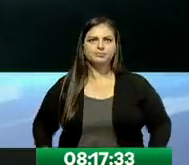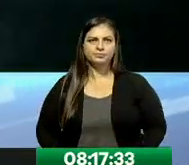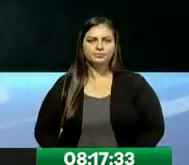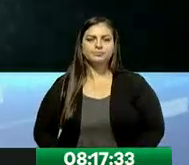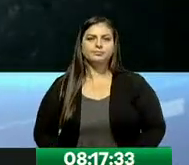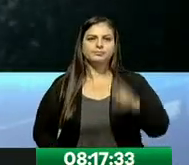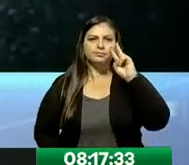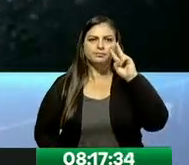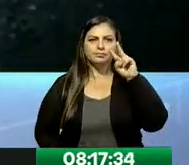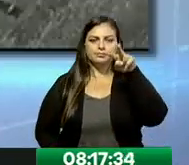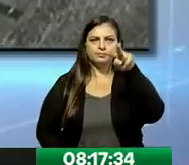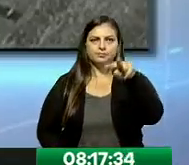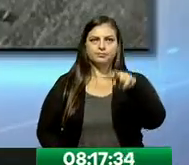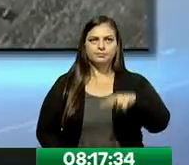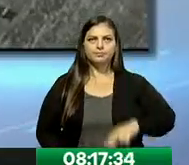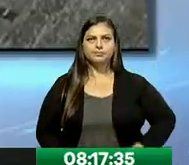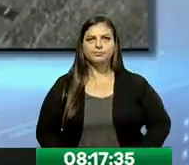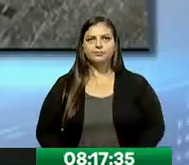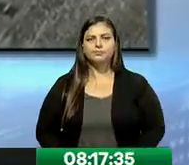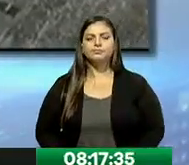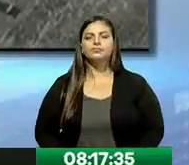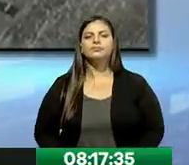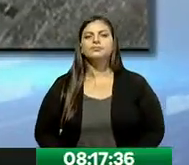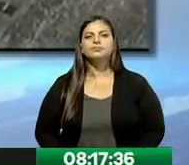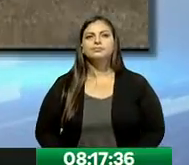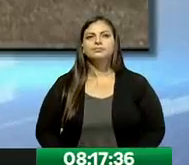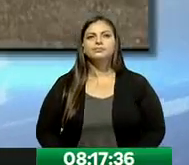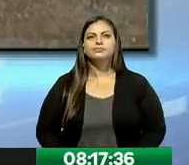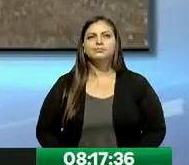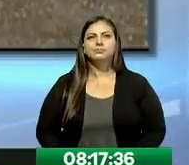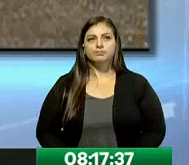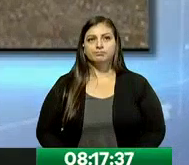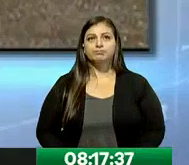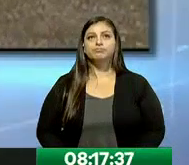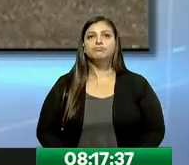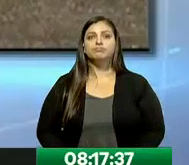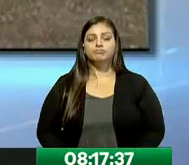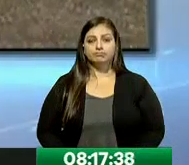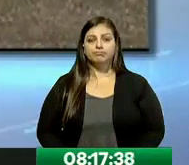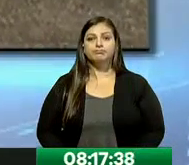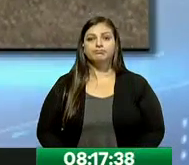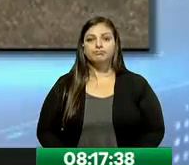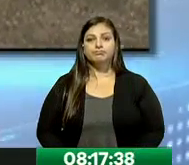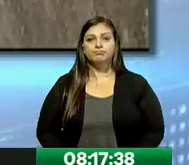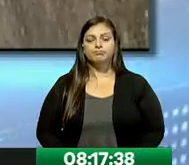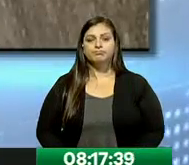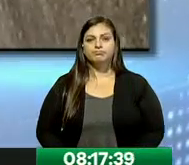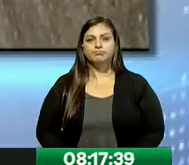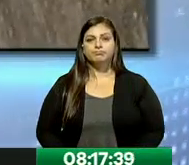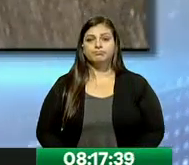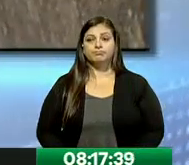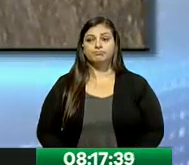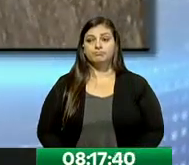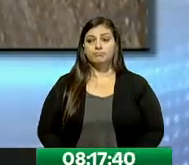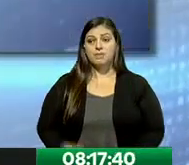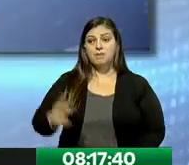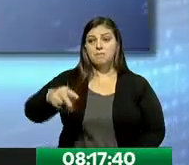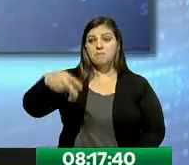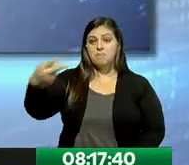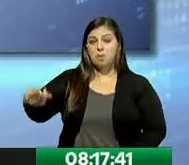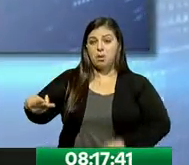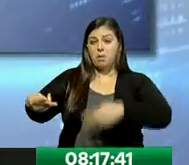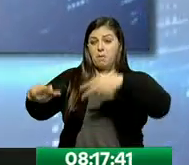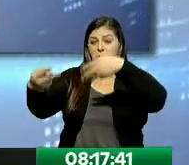equilibrio, caen en la calzada, impactándose sus cabezas, ambos, el conductor y la pasajera, acompañante. Una moto en el